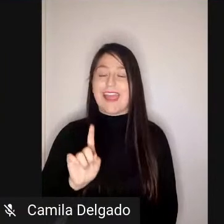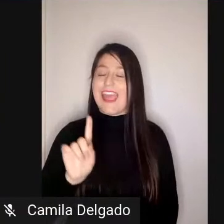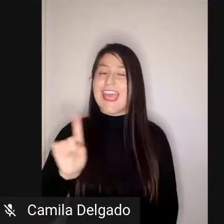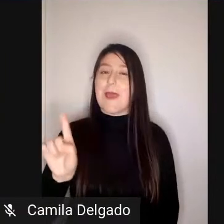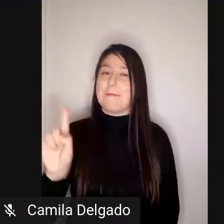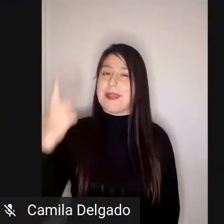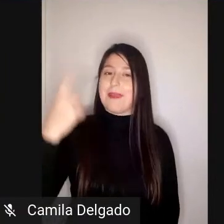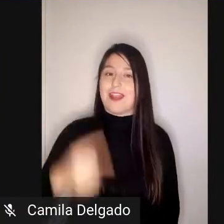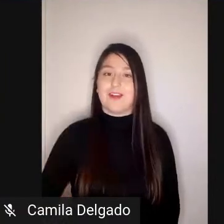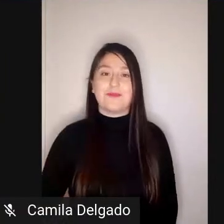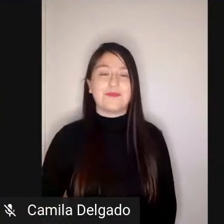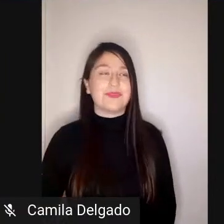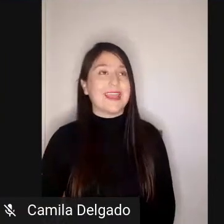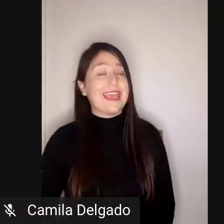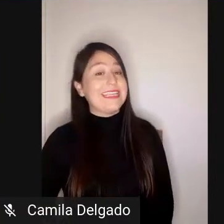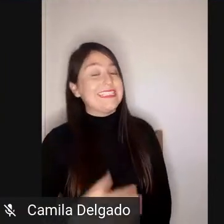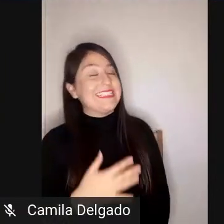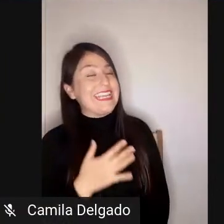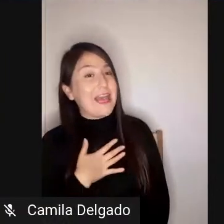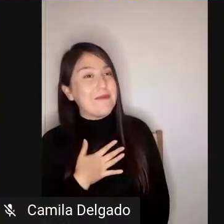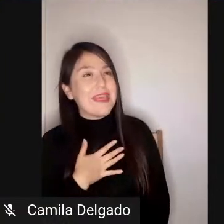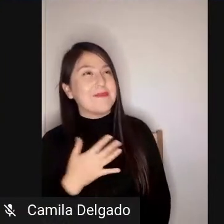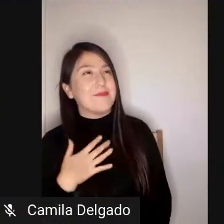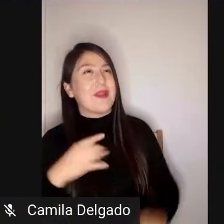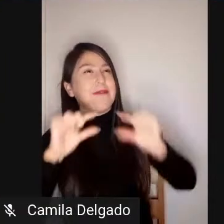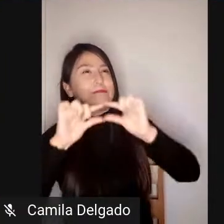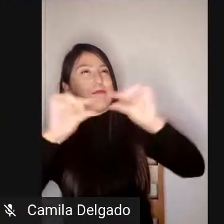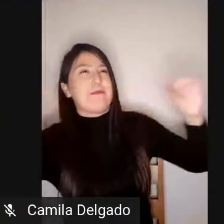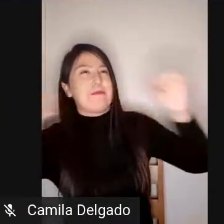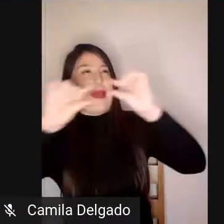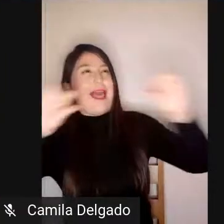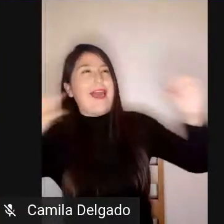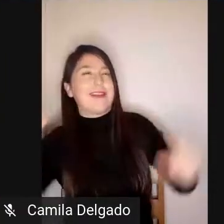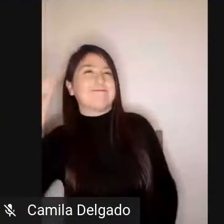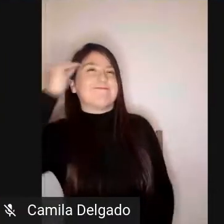Es que se me ocurren puras consignas, o sea, digo que...